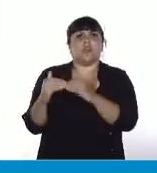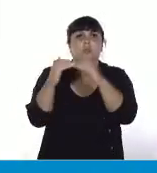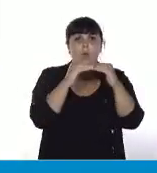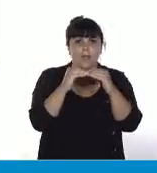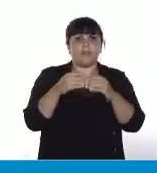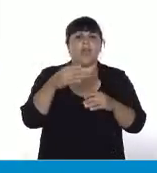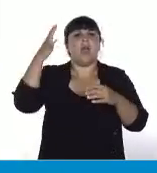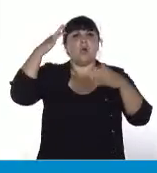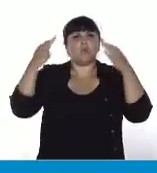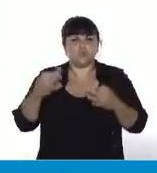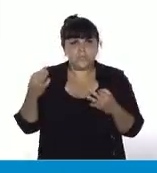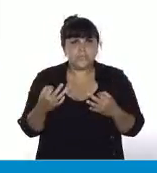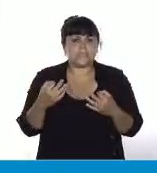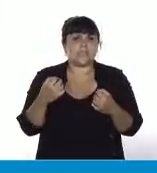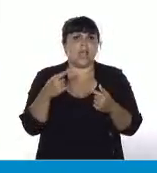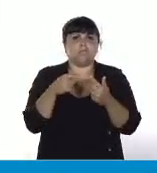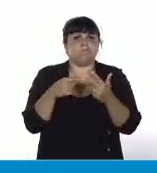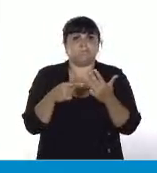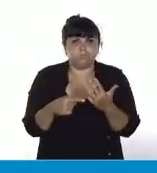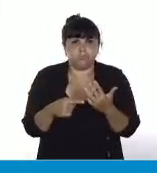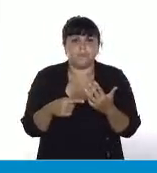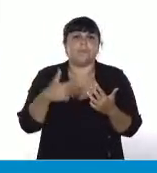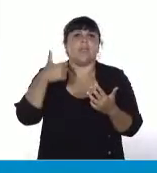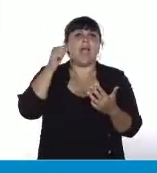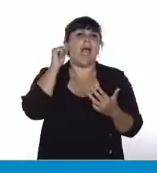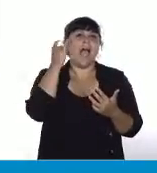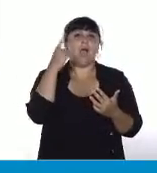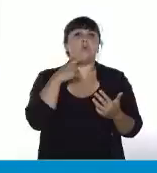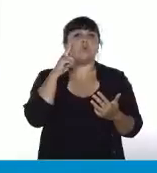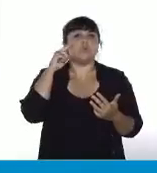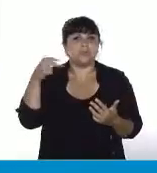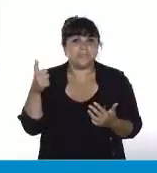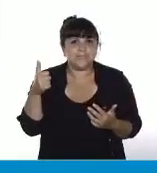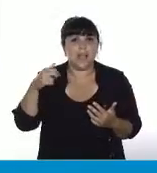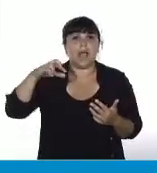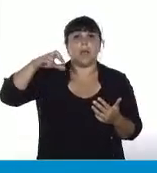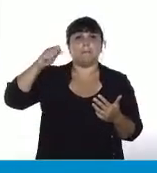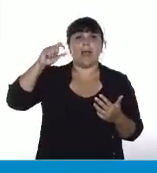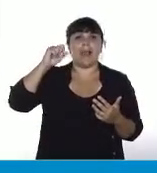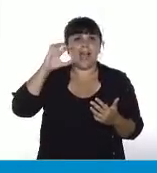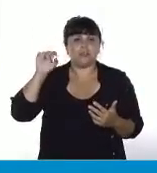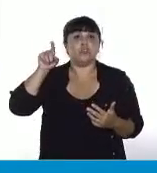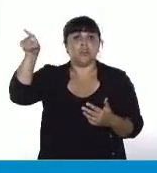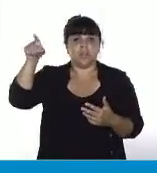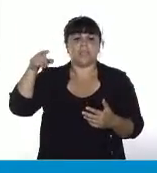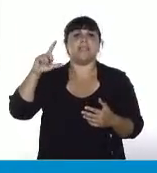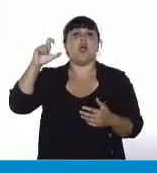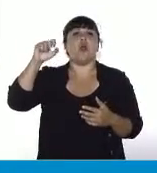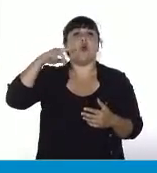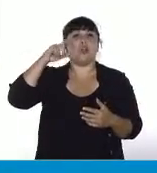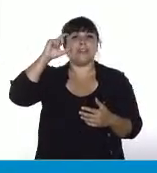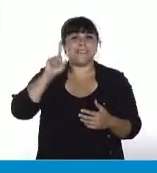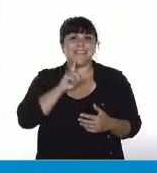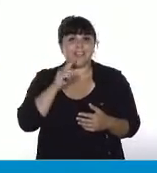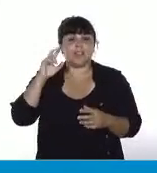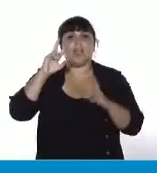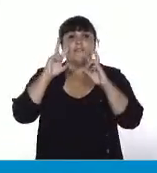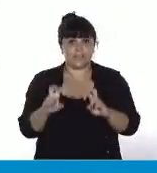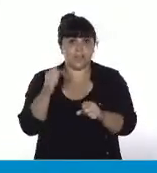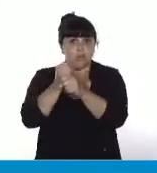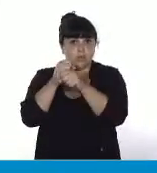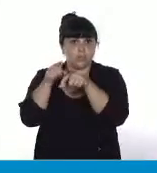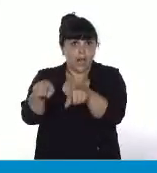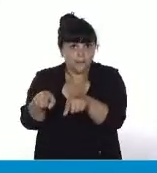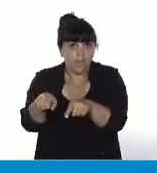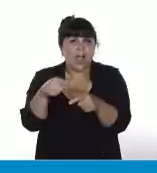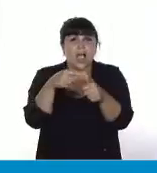ASIG, Agustina Palacios, que es investigadora adjunta del CONICET y gran referente en este campo. A todos